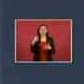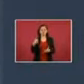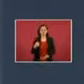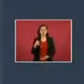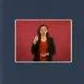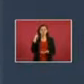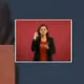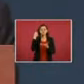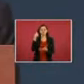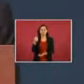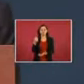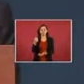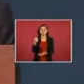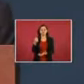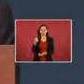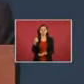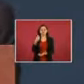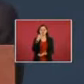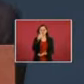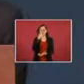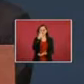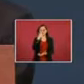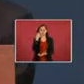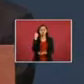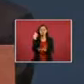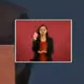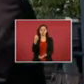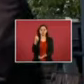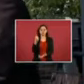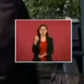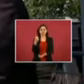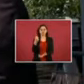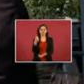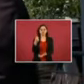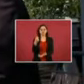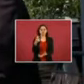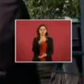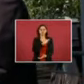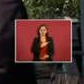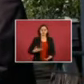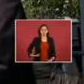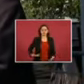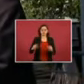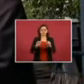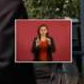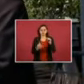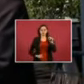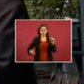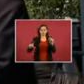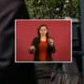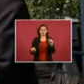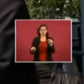demuestra, el presupuesto de la Presidencia de la